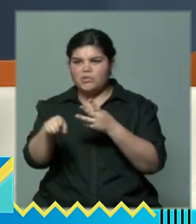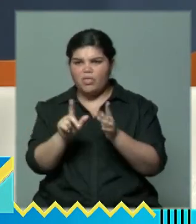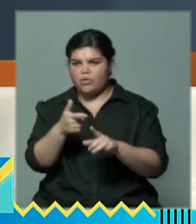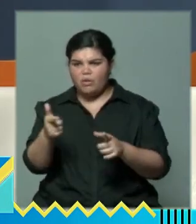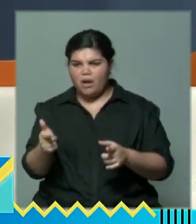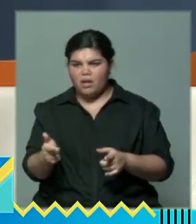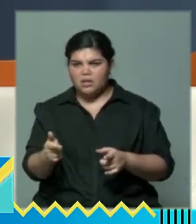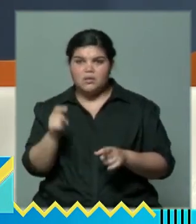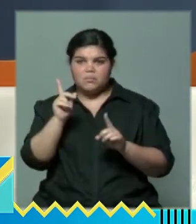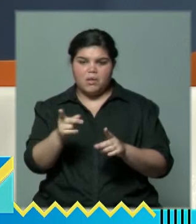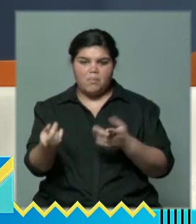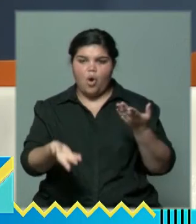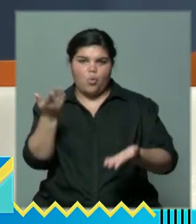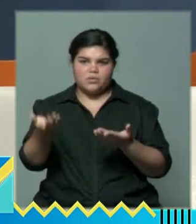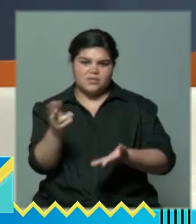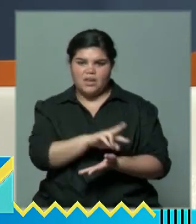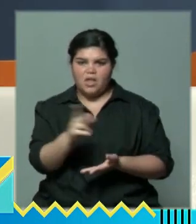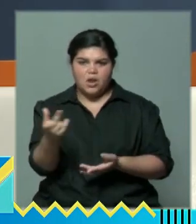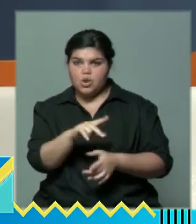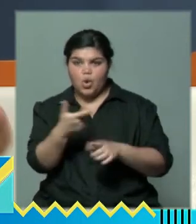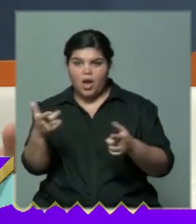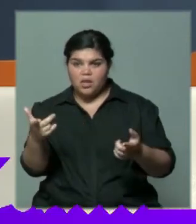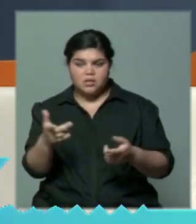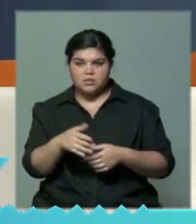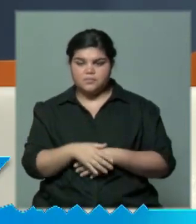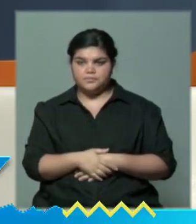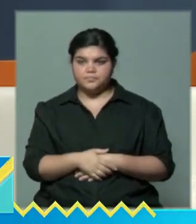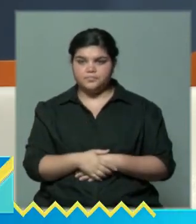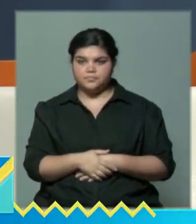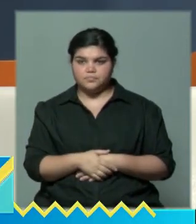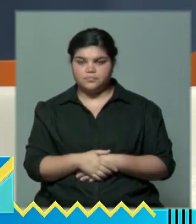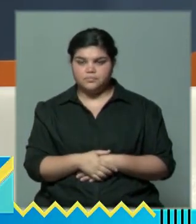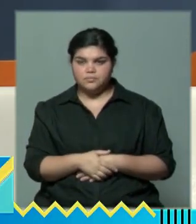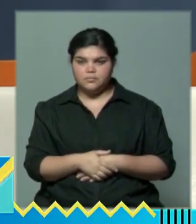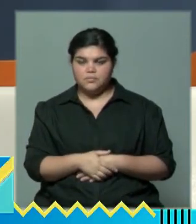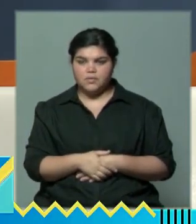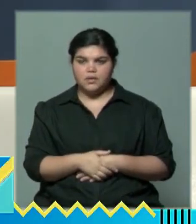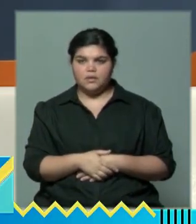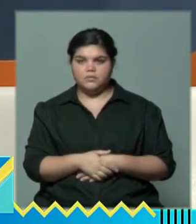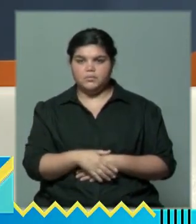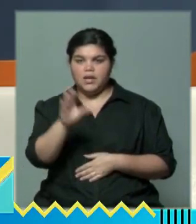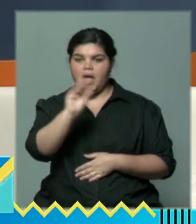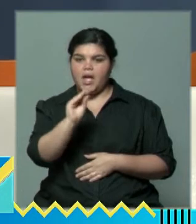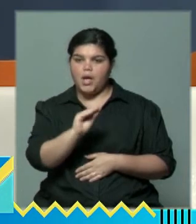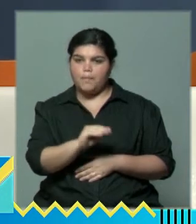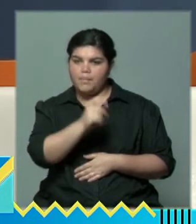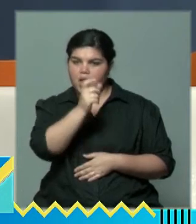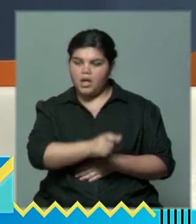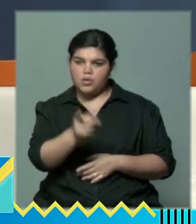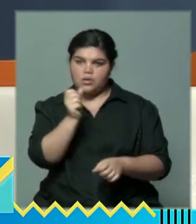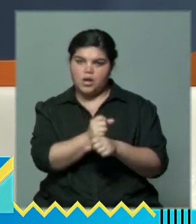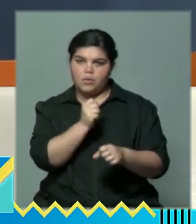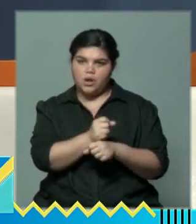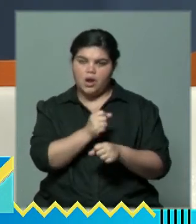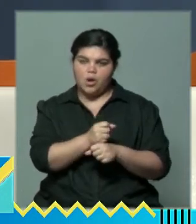para la persona que está con privación de la libertad sin un proceso firme, ni para la otra. No es justo para los empleados con laborales o con accidente